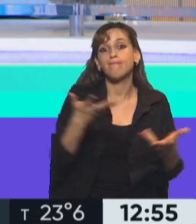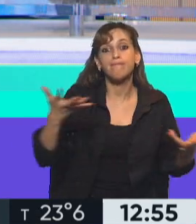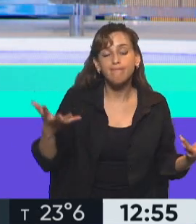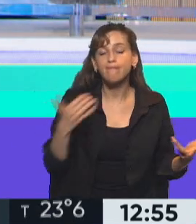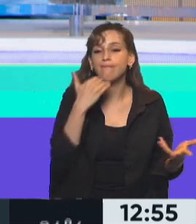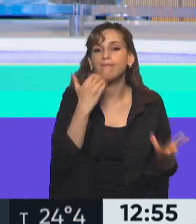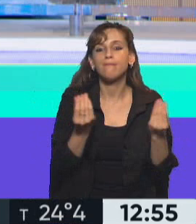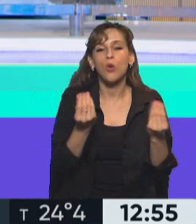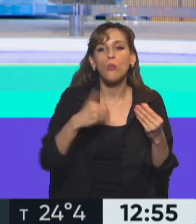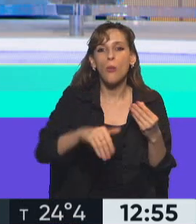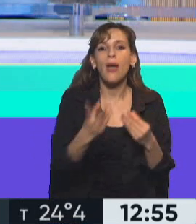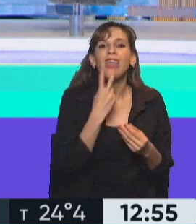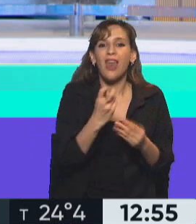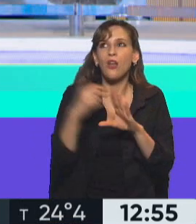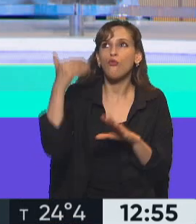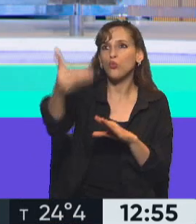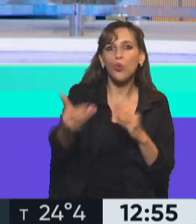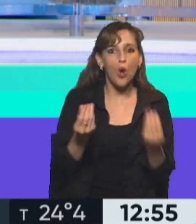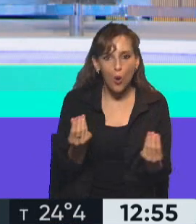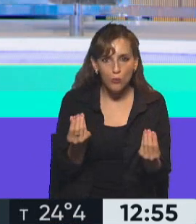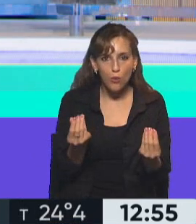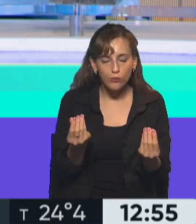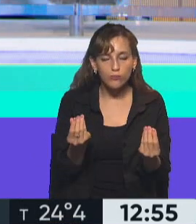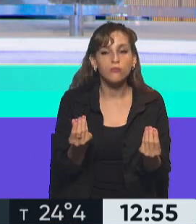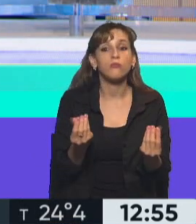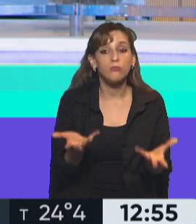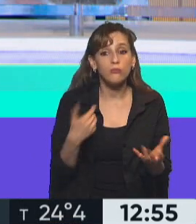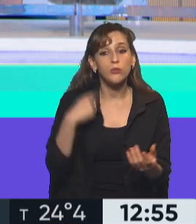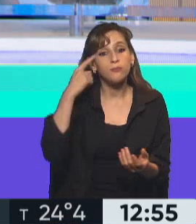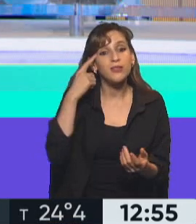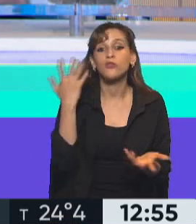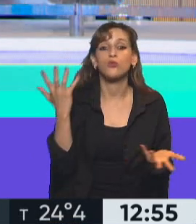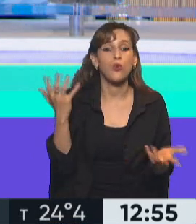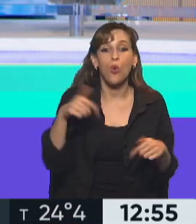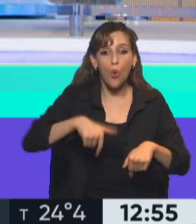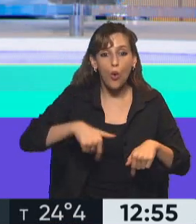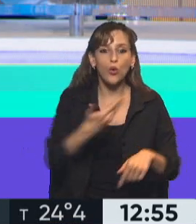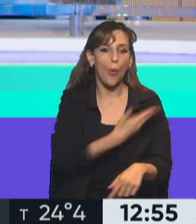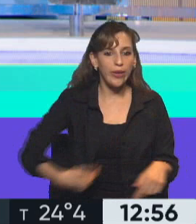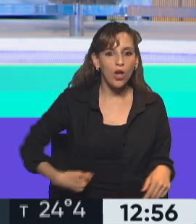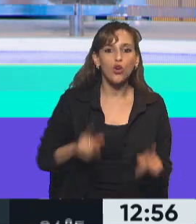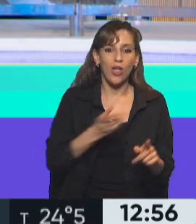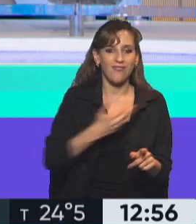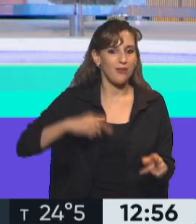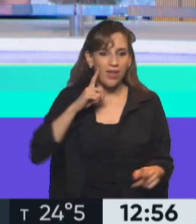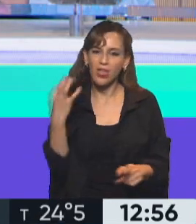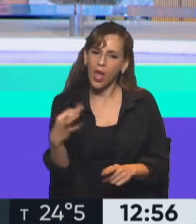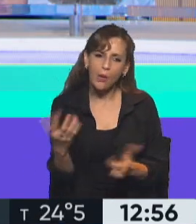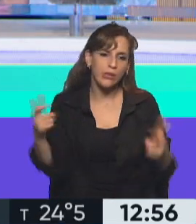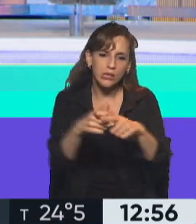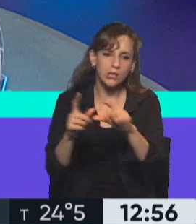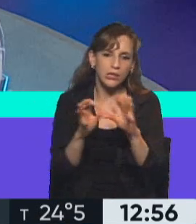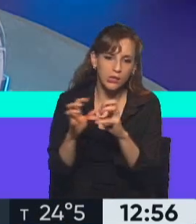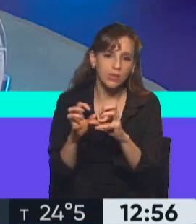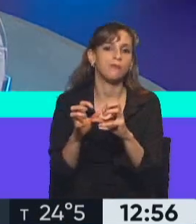variar la energía en el futuro. Y entonces me parece que debe ser parte de lo que hoy por hoy el gobierno y el fondo deben estar rediscutiendo y renegociando.